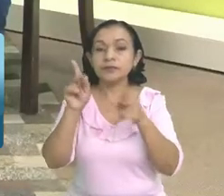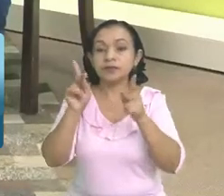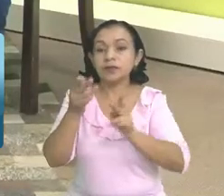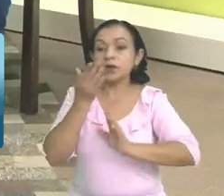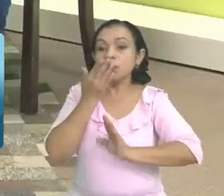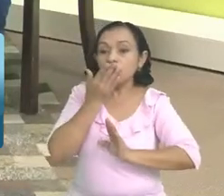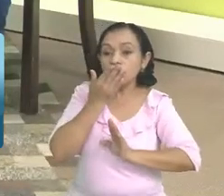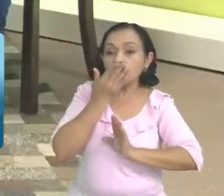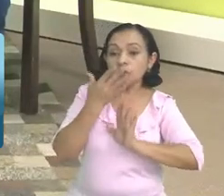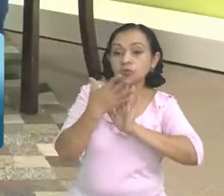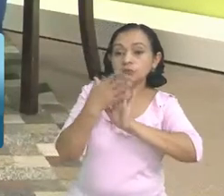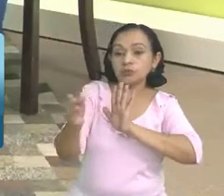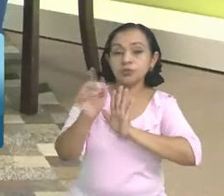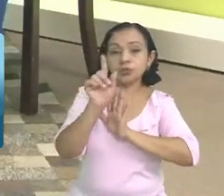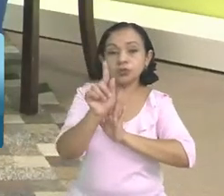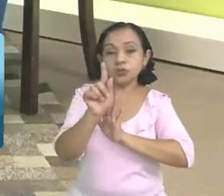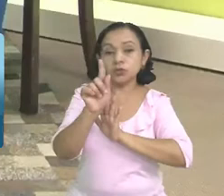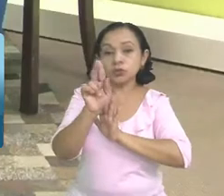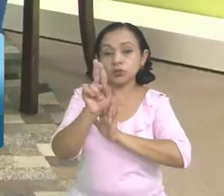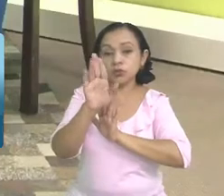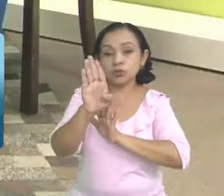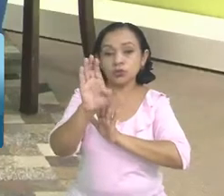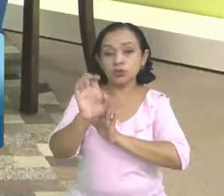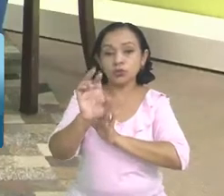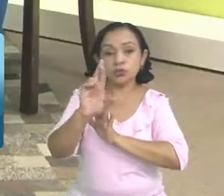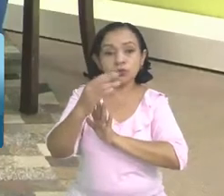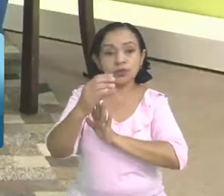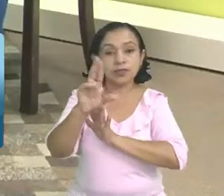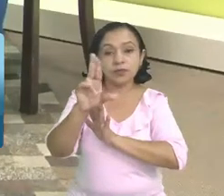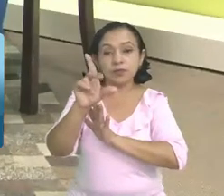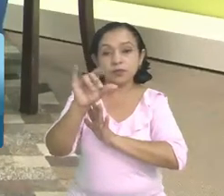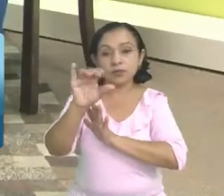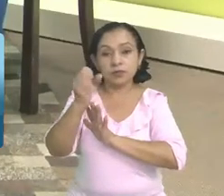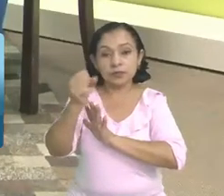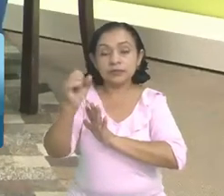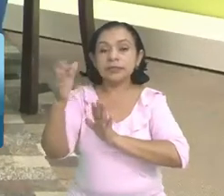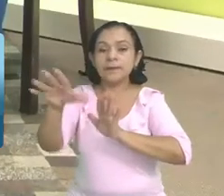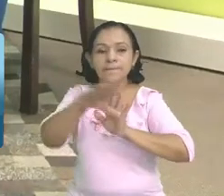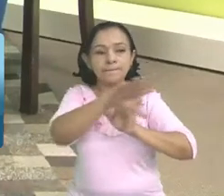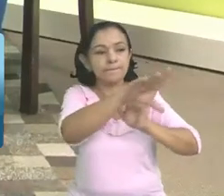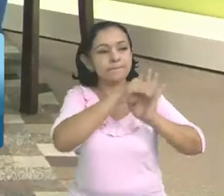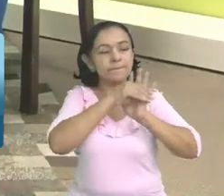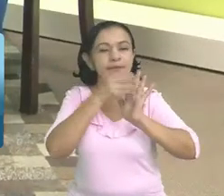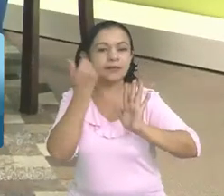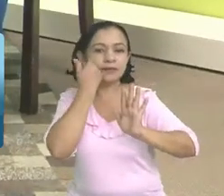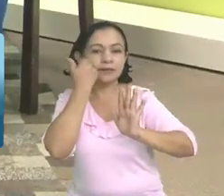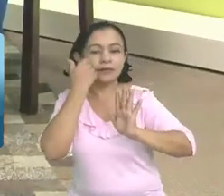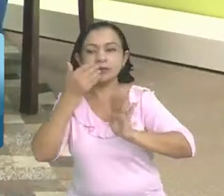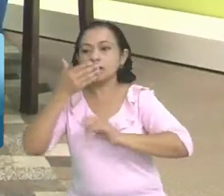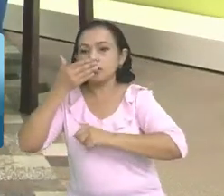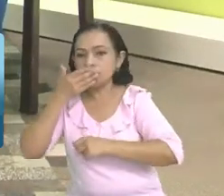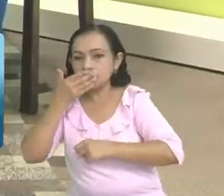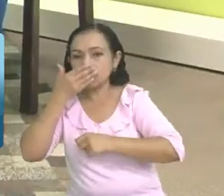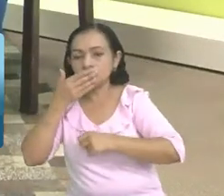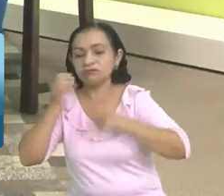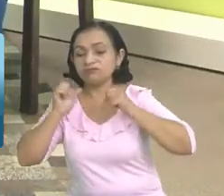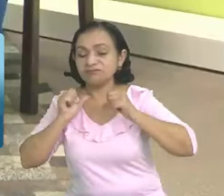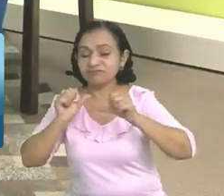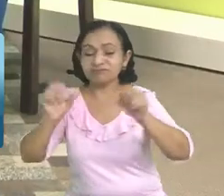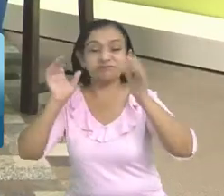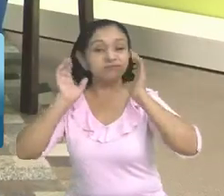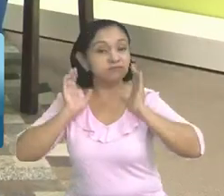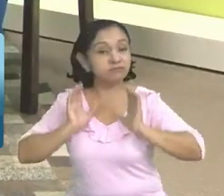paciente crónico. Ok, la tuberculosis son pacientes que adquieren la enfermedad. Sin embargo, quedan con un trastorno